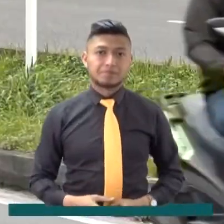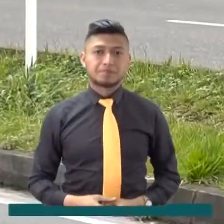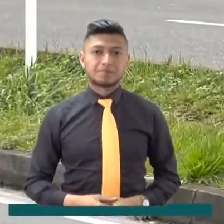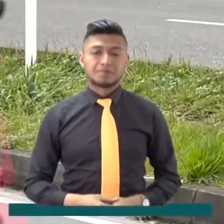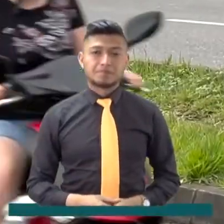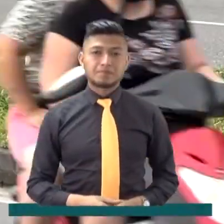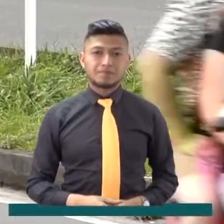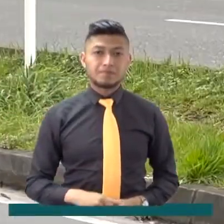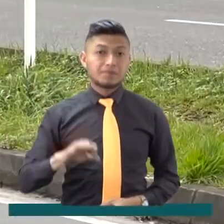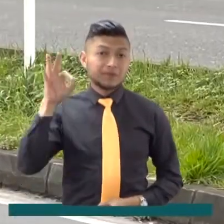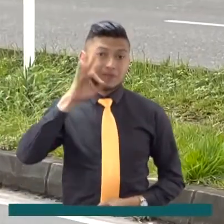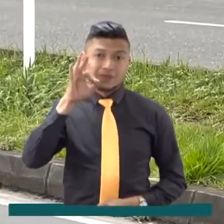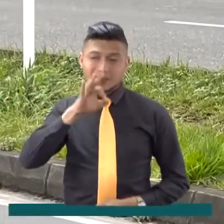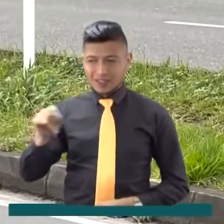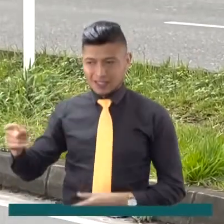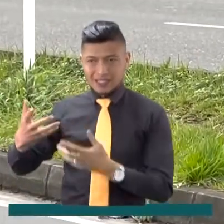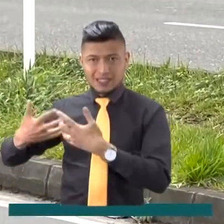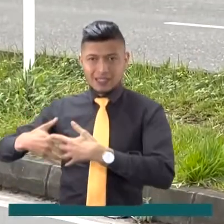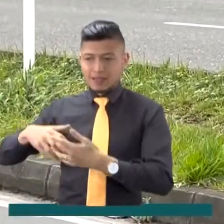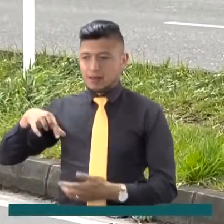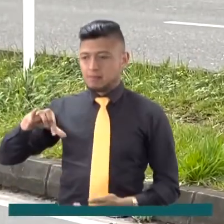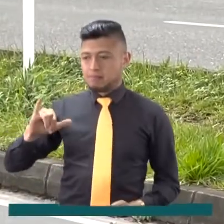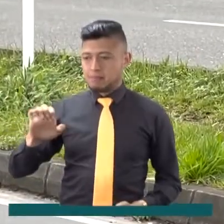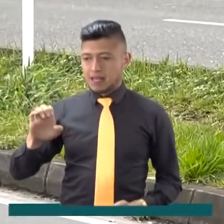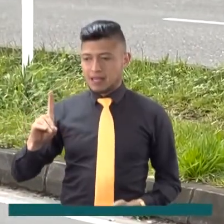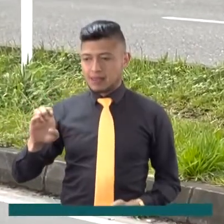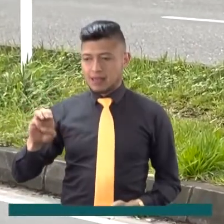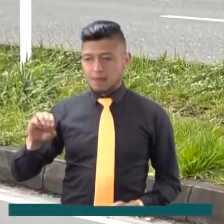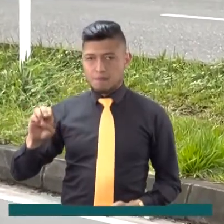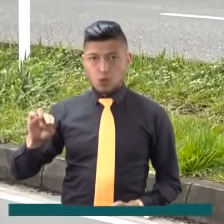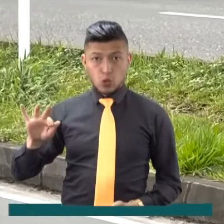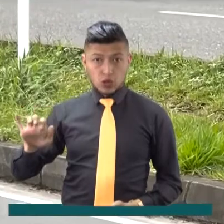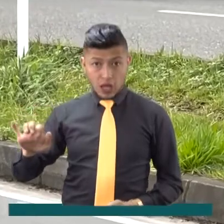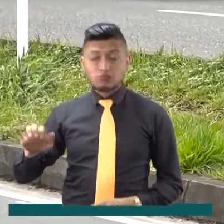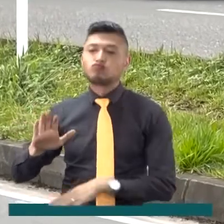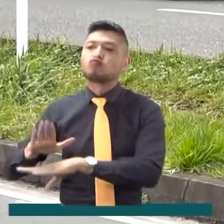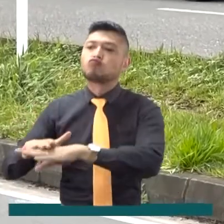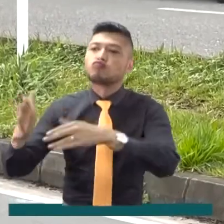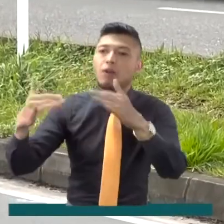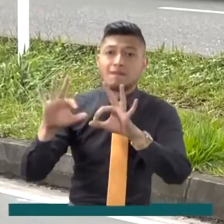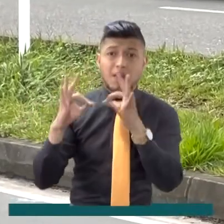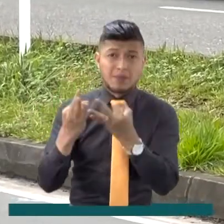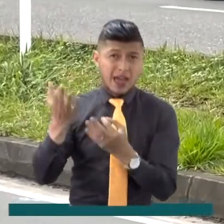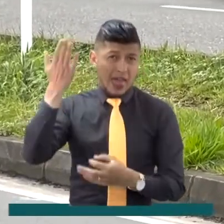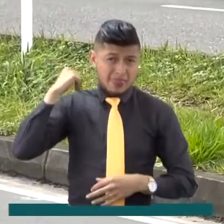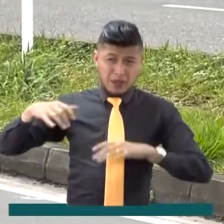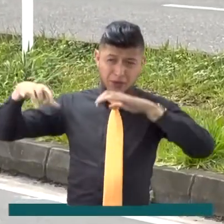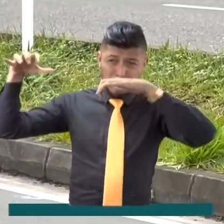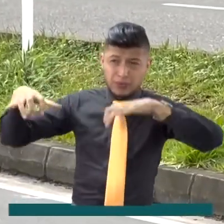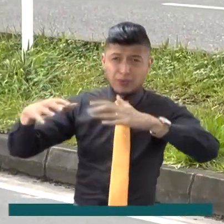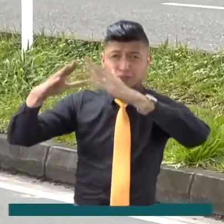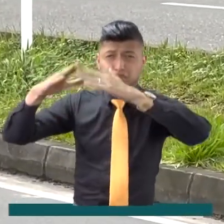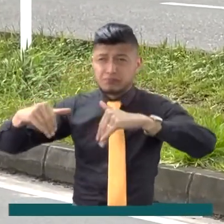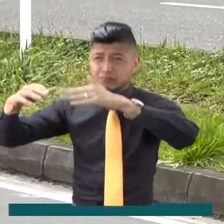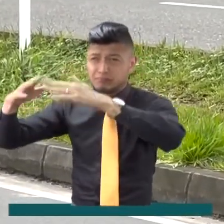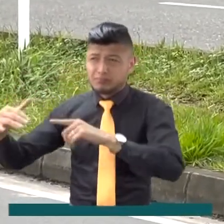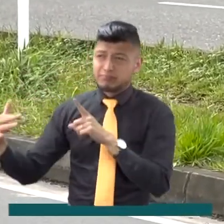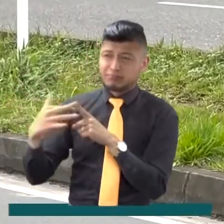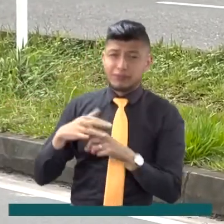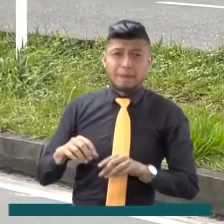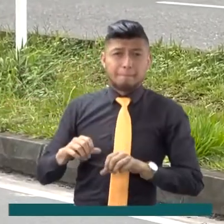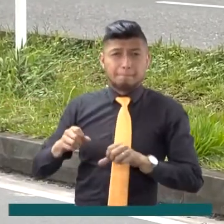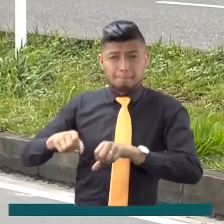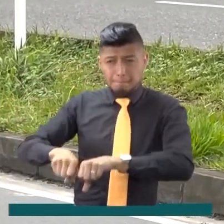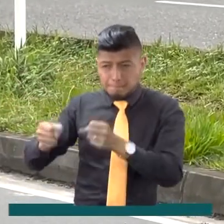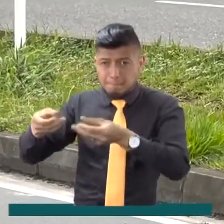En Villavicencio, la empresa Piedemonte hizo el anuncio de la convocatoria dirigida a familias que han perdido sus viviendas a causa de la ola invernal para que